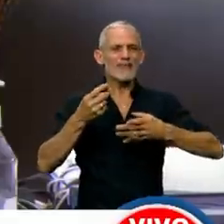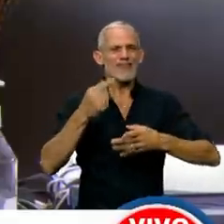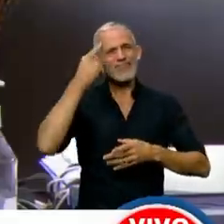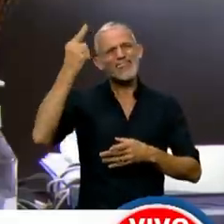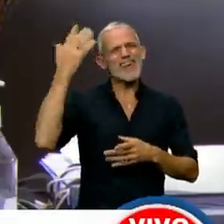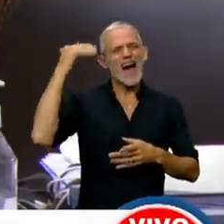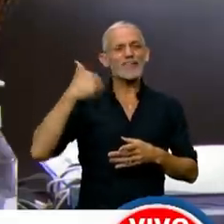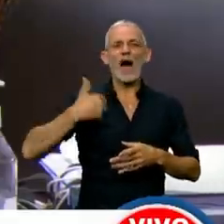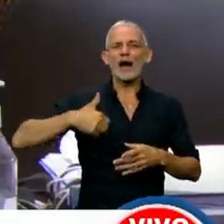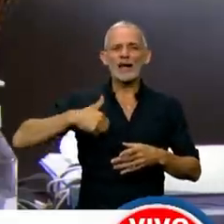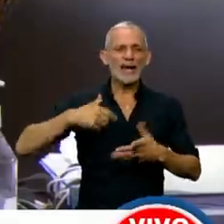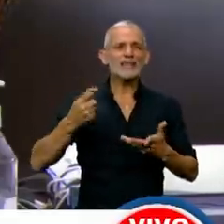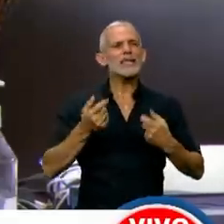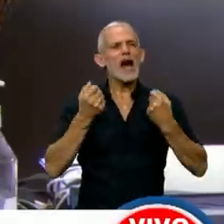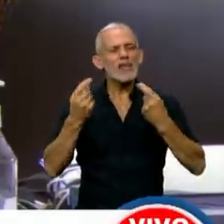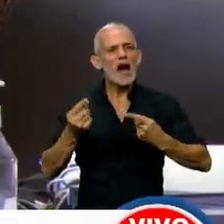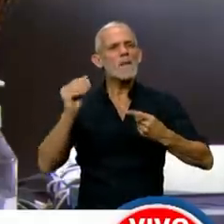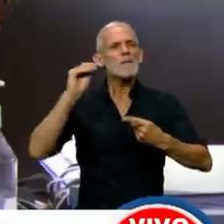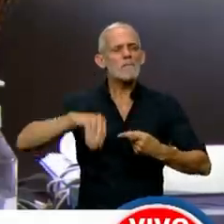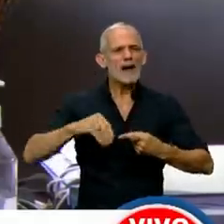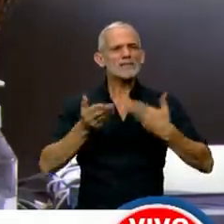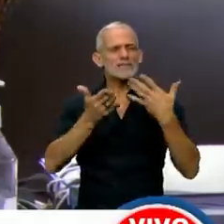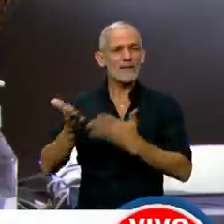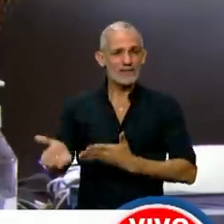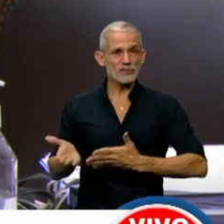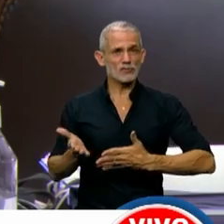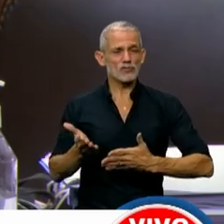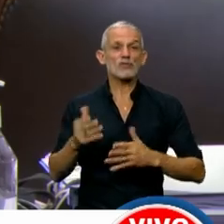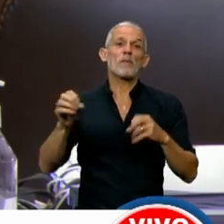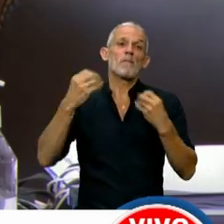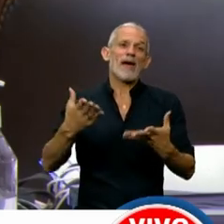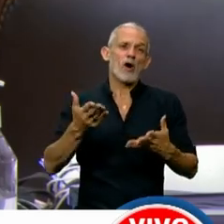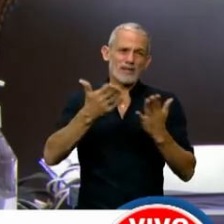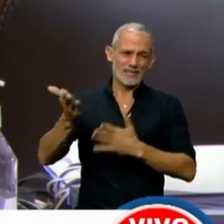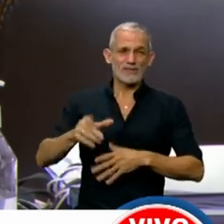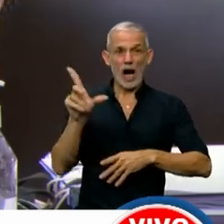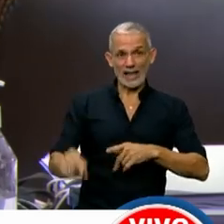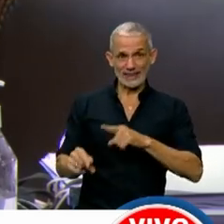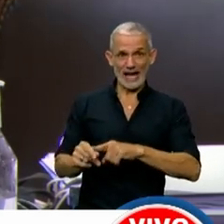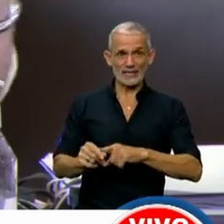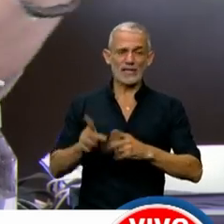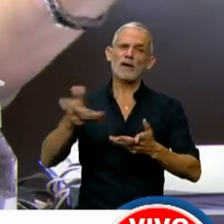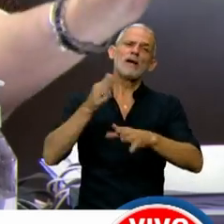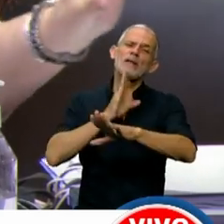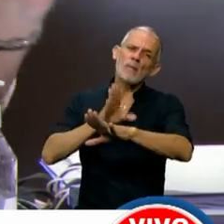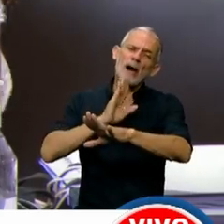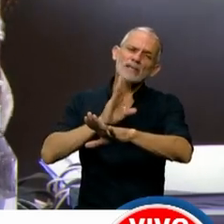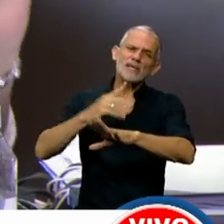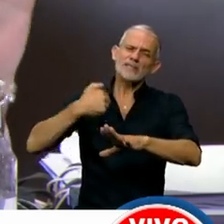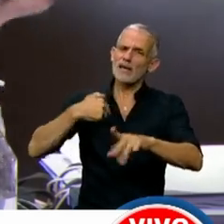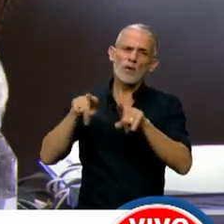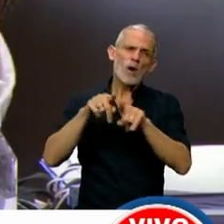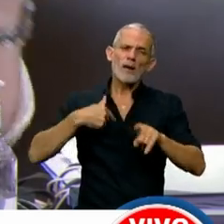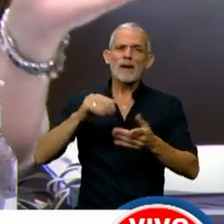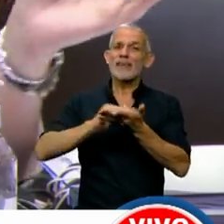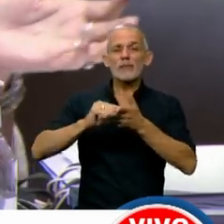idea de argentina brindando más y servicios y mejores servicios antártico le pido a la misma tolerancia que a todos los diputados